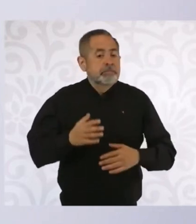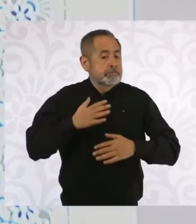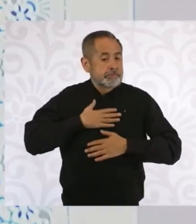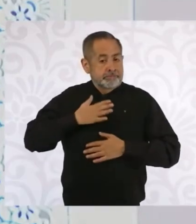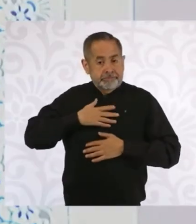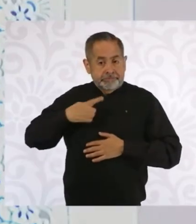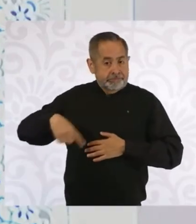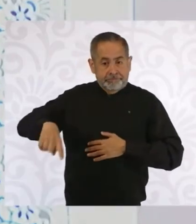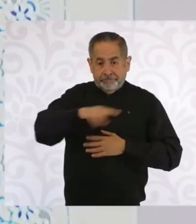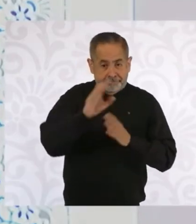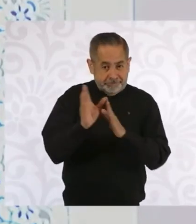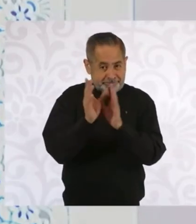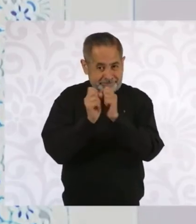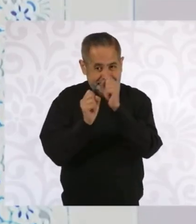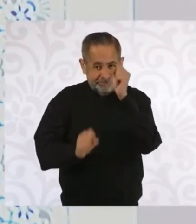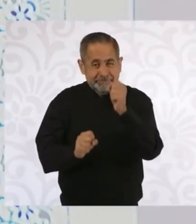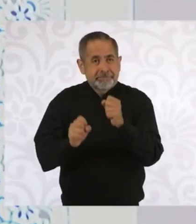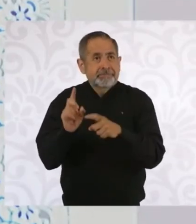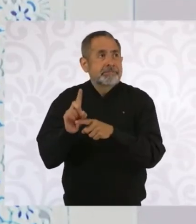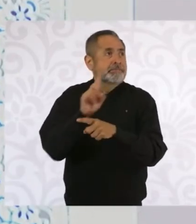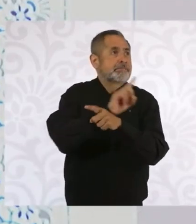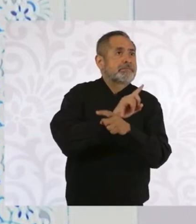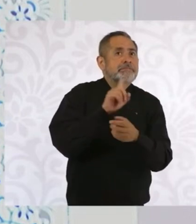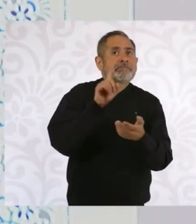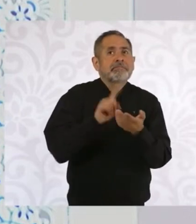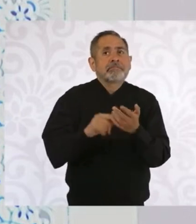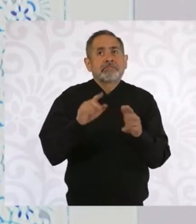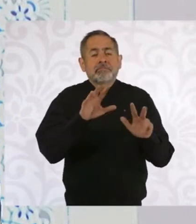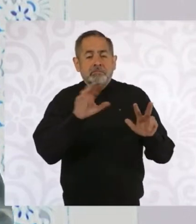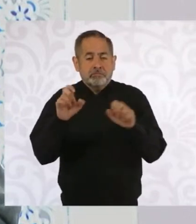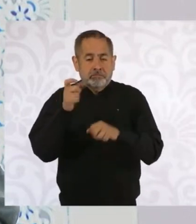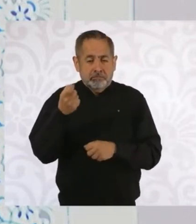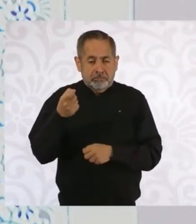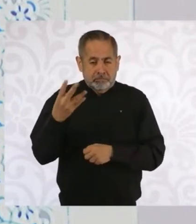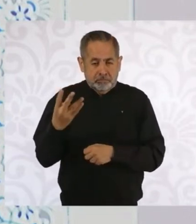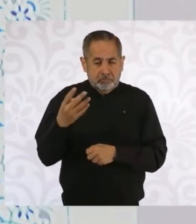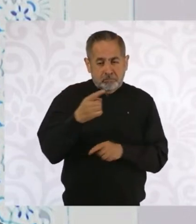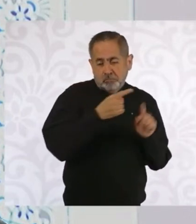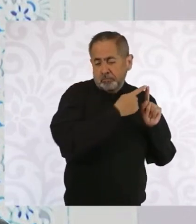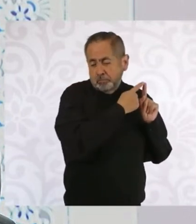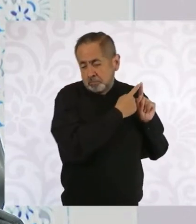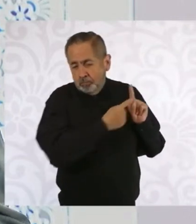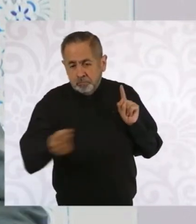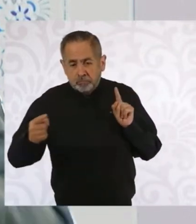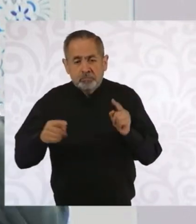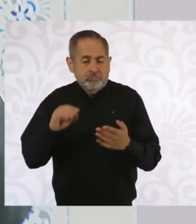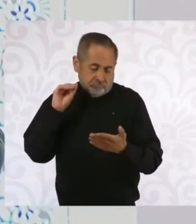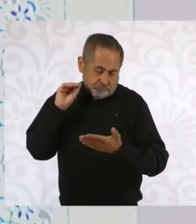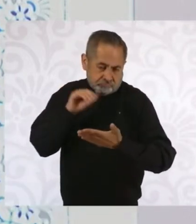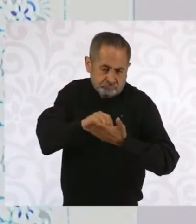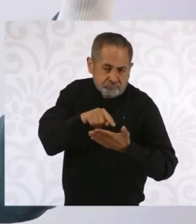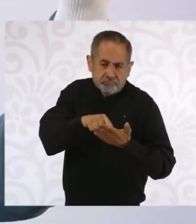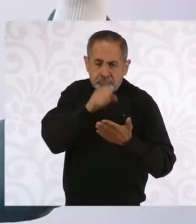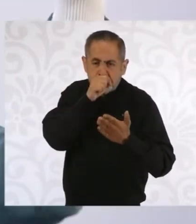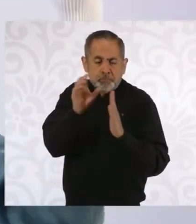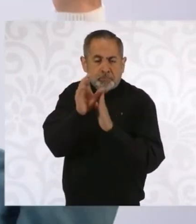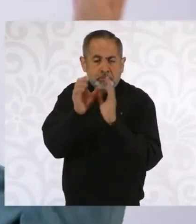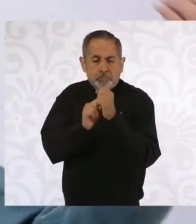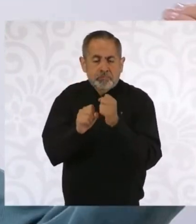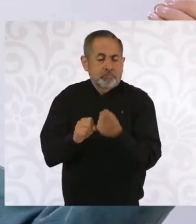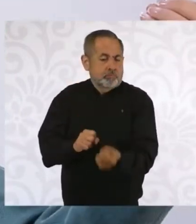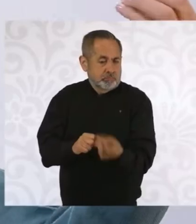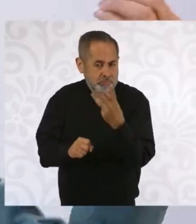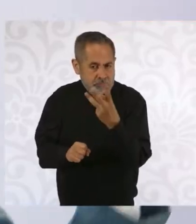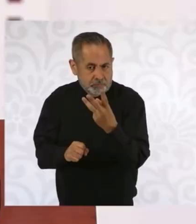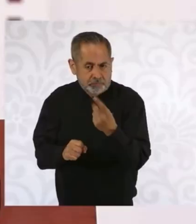de Diputados. Y desde ahí se modifica, se crean las leyes. Quien las interpreta